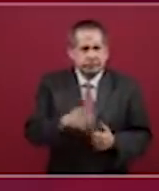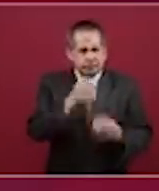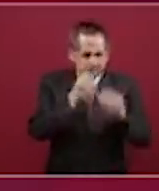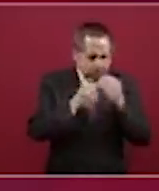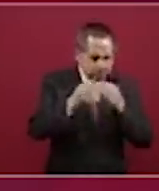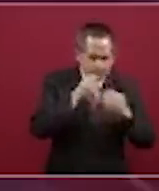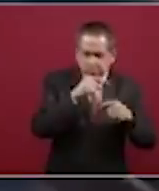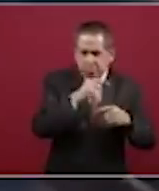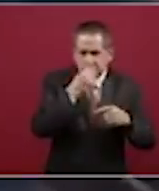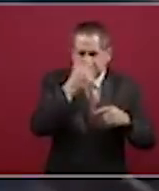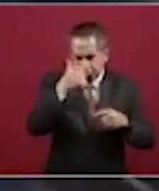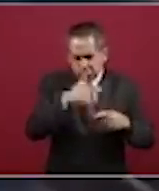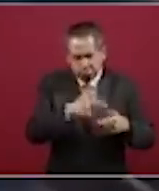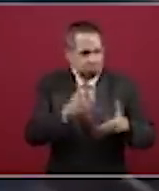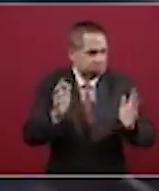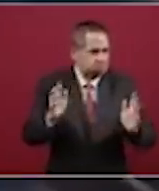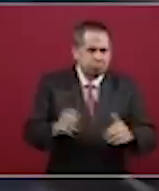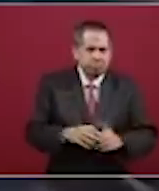Cenamos ahí,